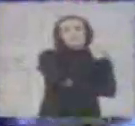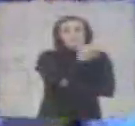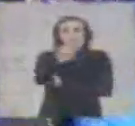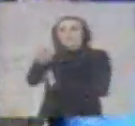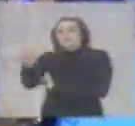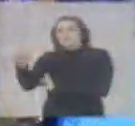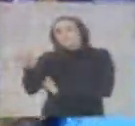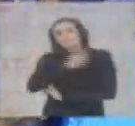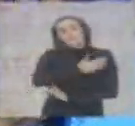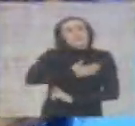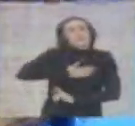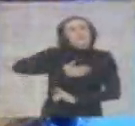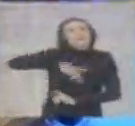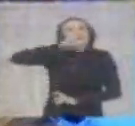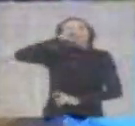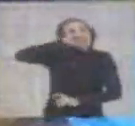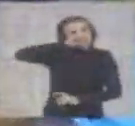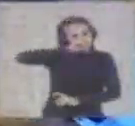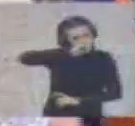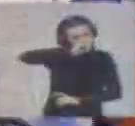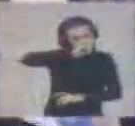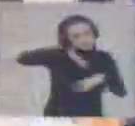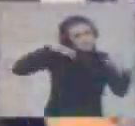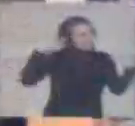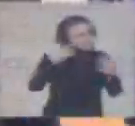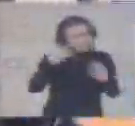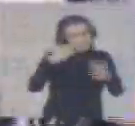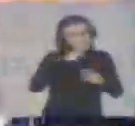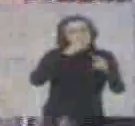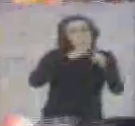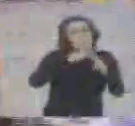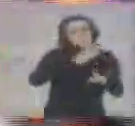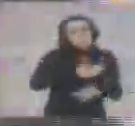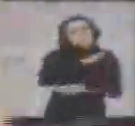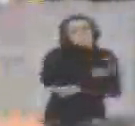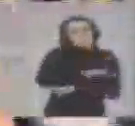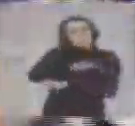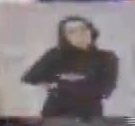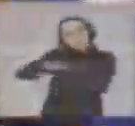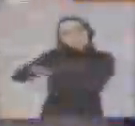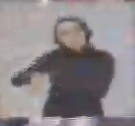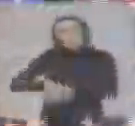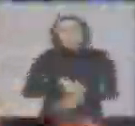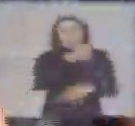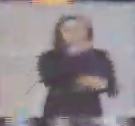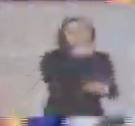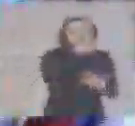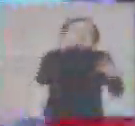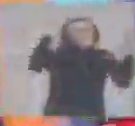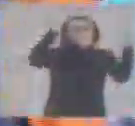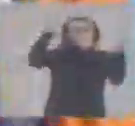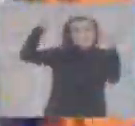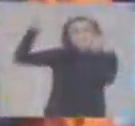que recuerdes bien el nombre de chamaquito. Ahora me tengo